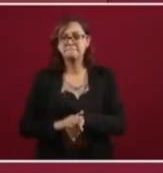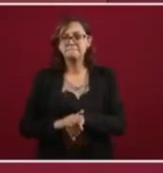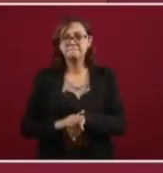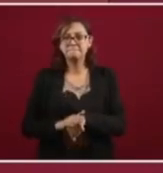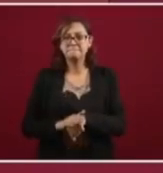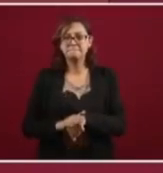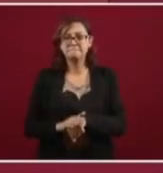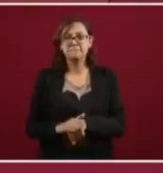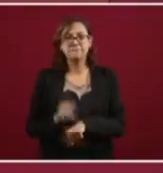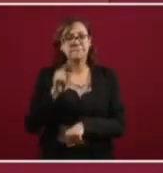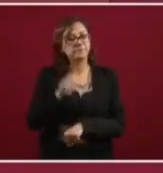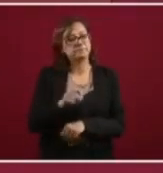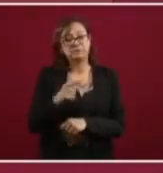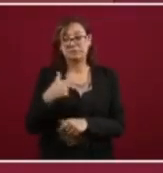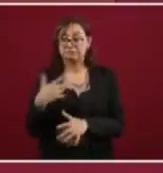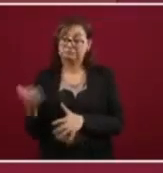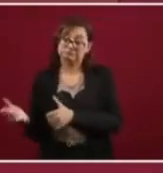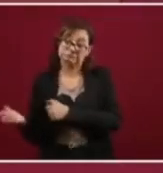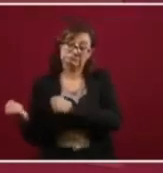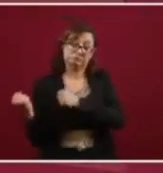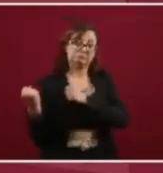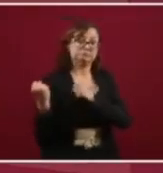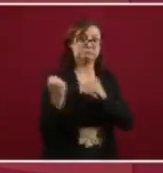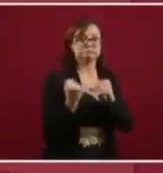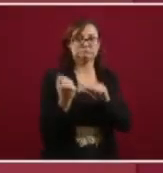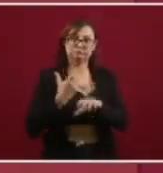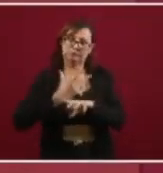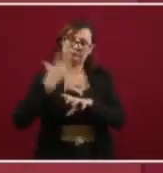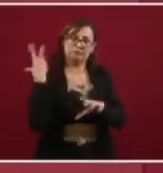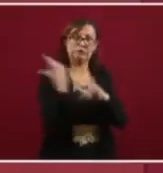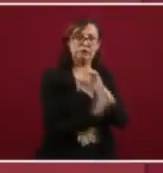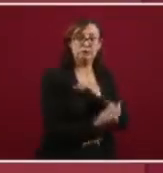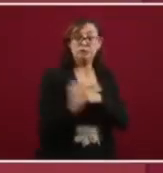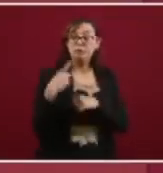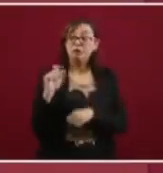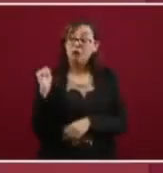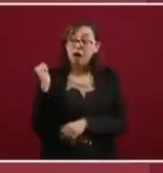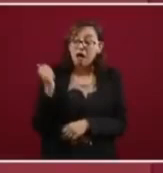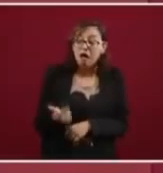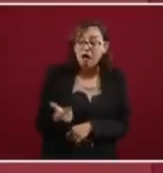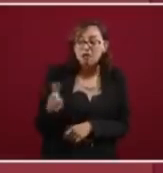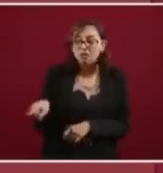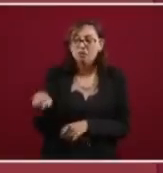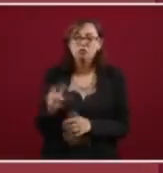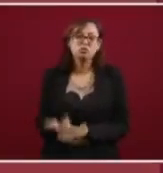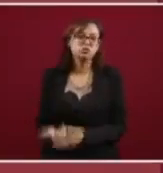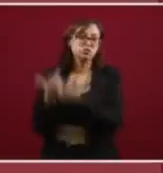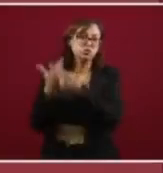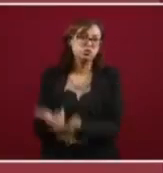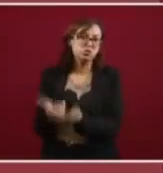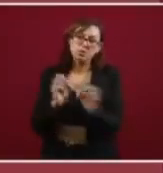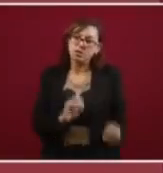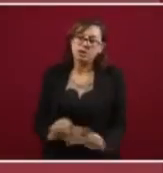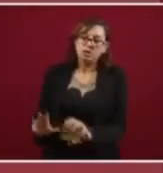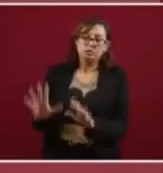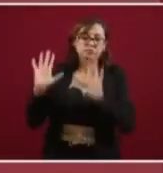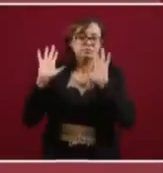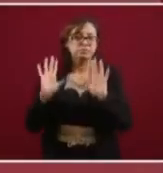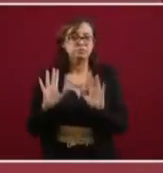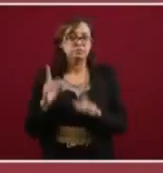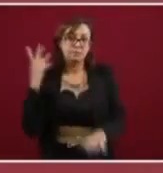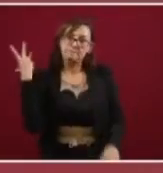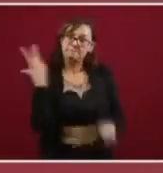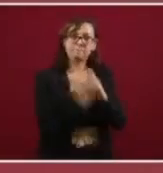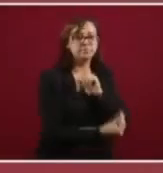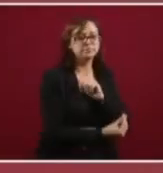refirió a las grabaciones que se están difundiendo en el caso de corrupción en Pemex durante la pasada administración y dijo que es lo que ya